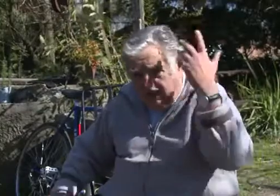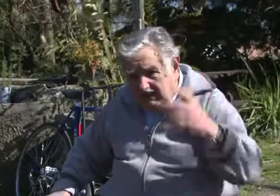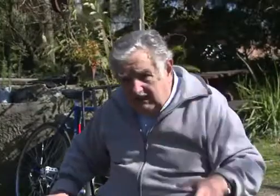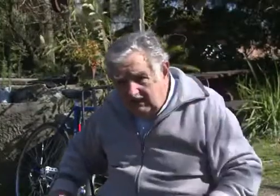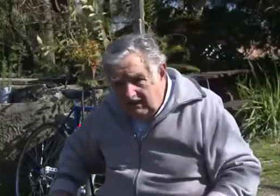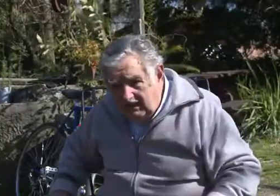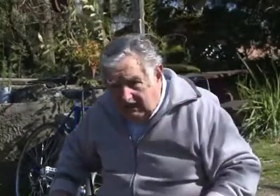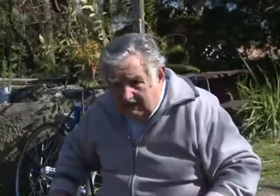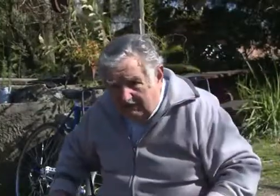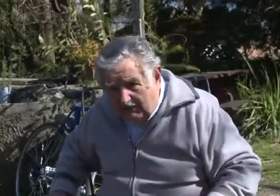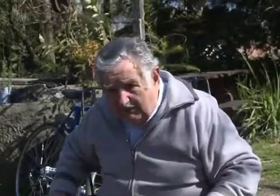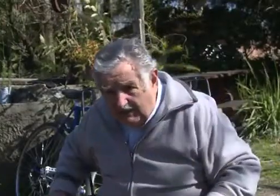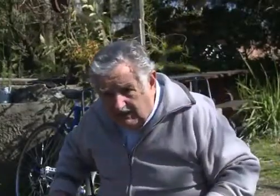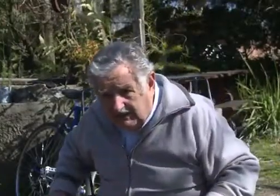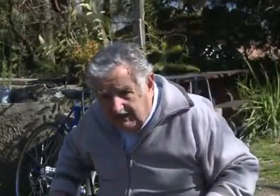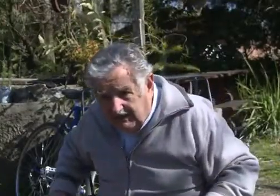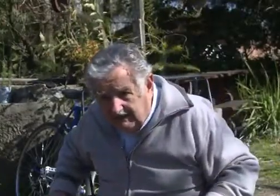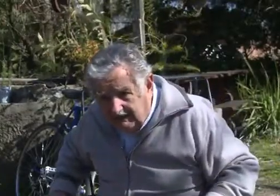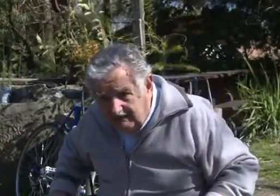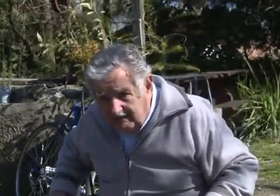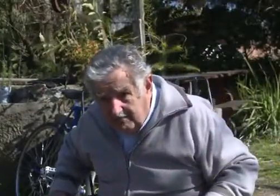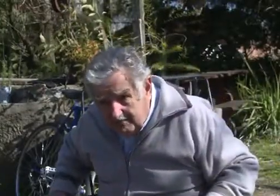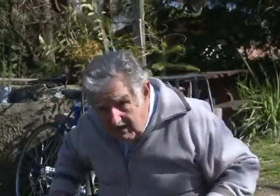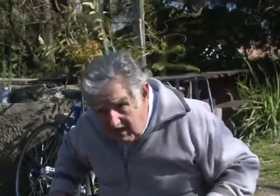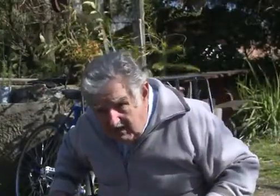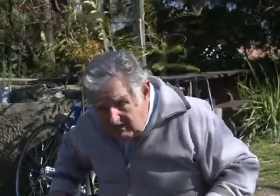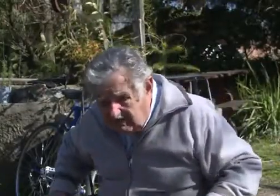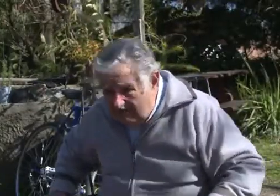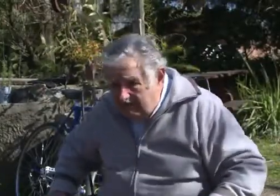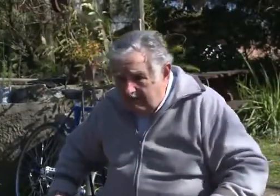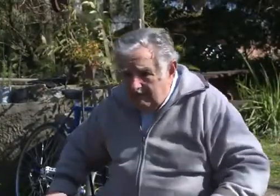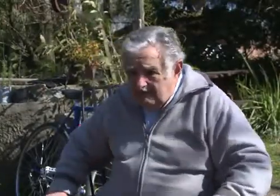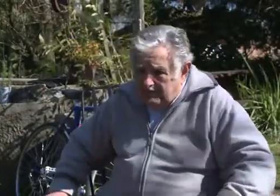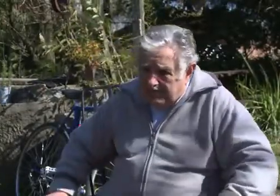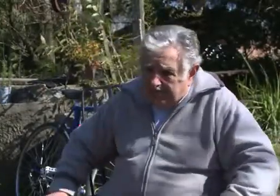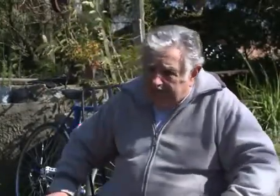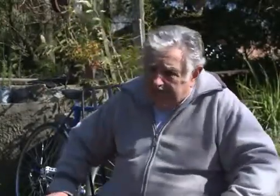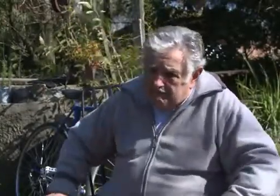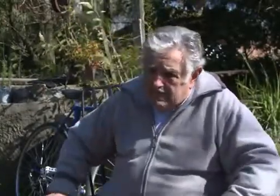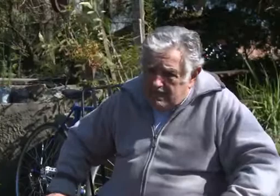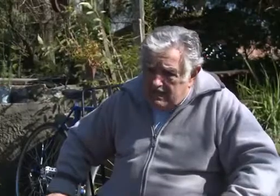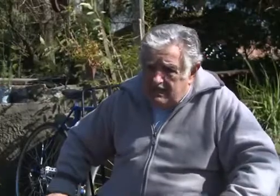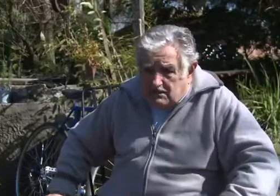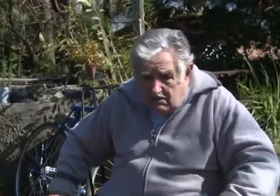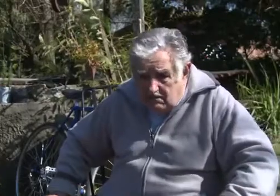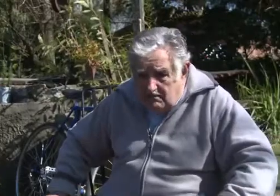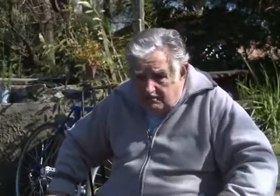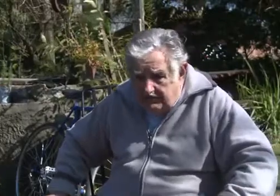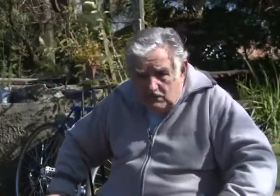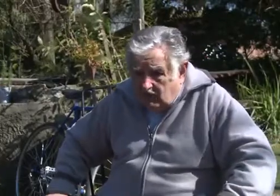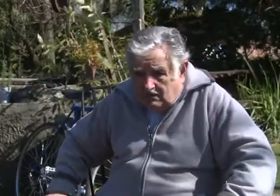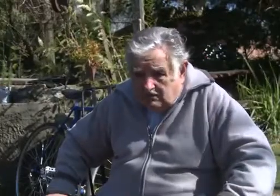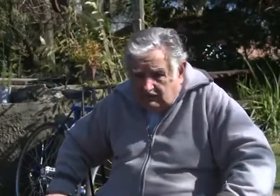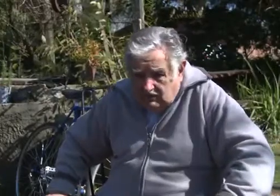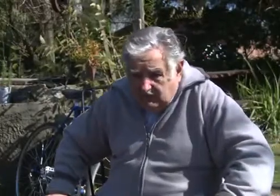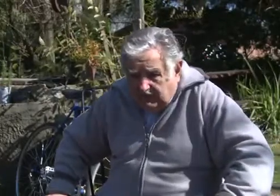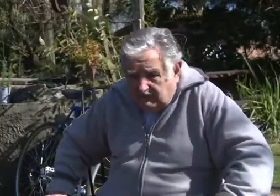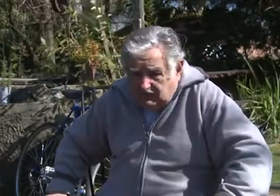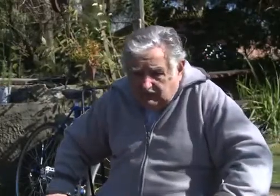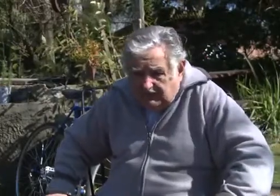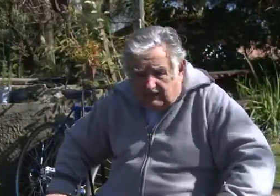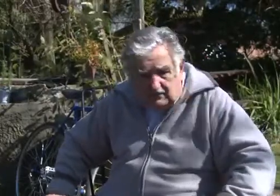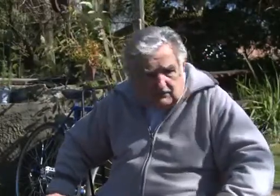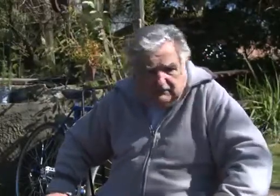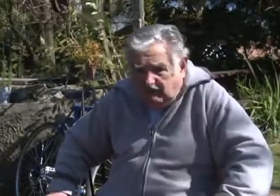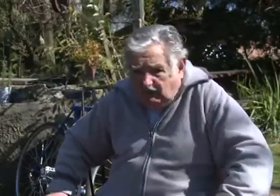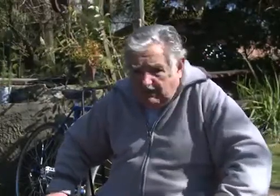las trae la cantidad de propiedades que tiene. ¿Ah? Presidente, le hago una pregunta personal. ¿Usted ha probado la marihuana? No, yo no probé,